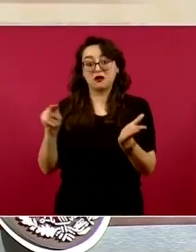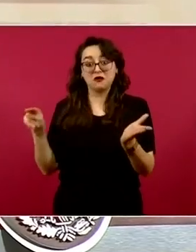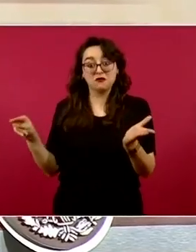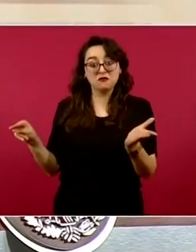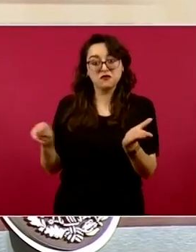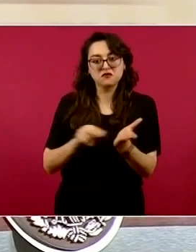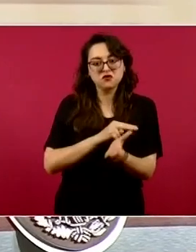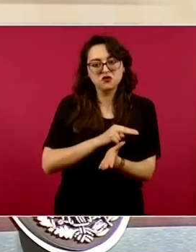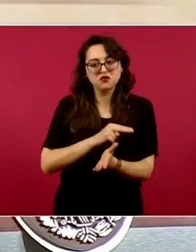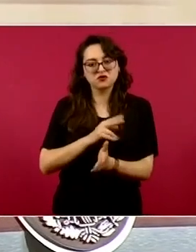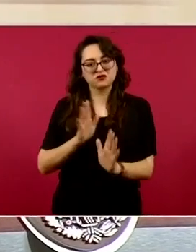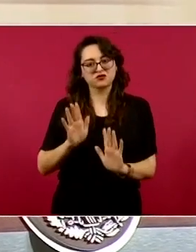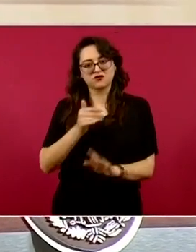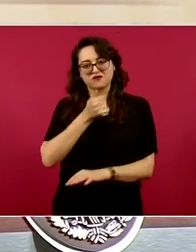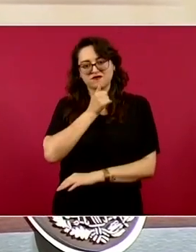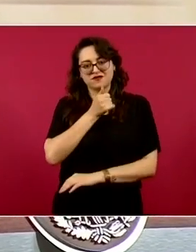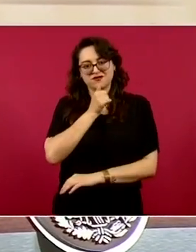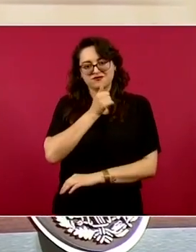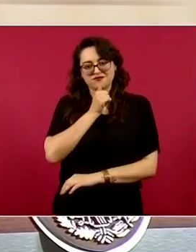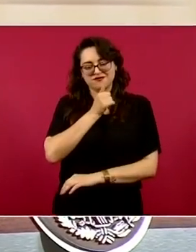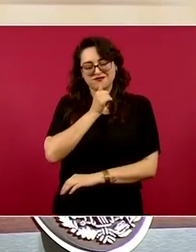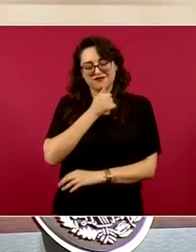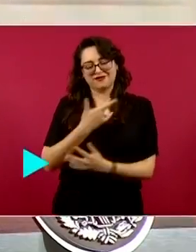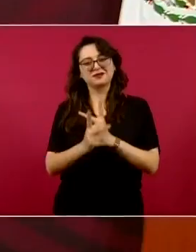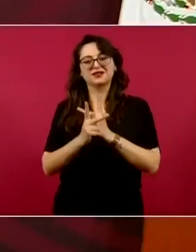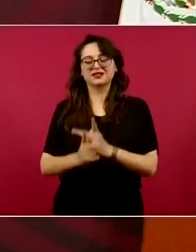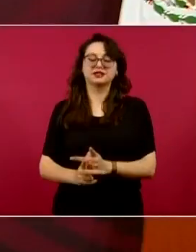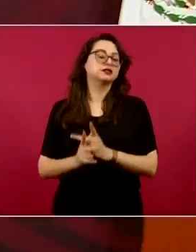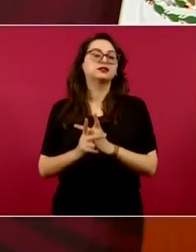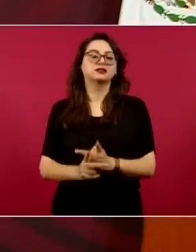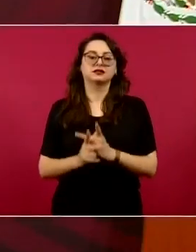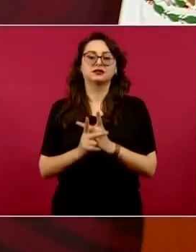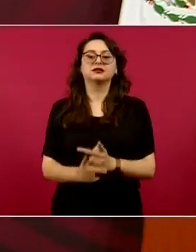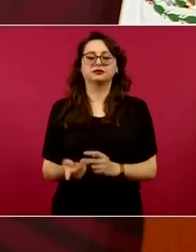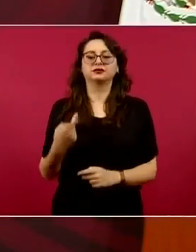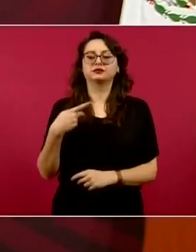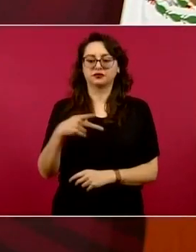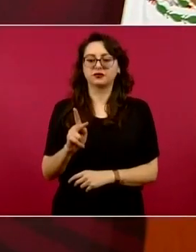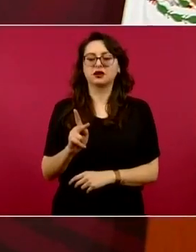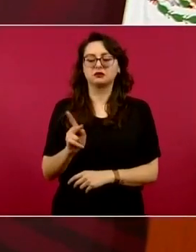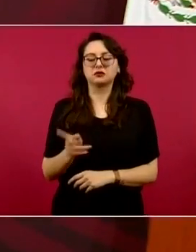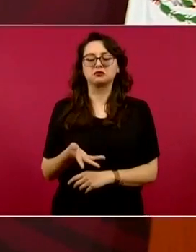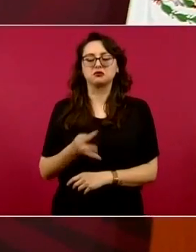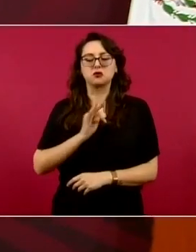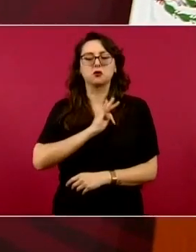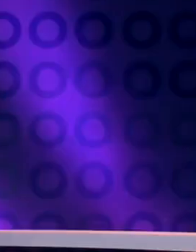Entonces vamos a esperarnos vamos a esperarnos pero sí hay esa posibilidad